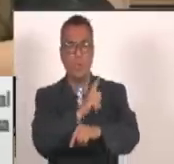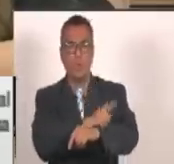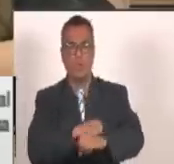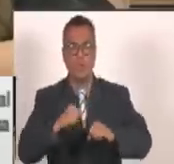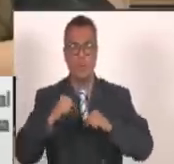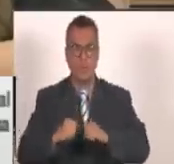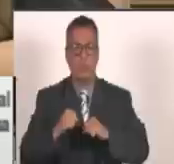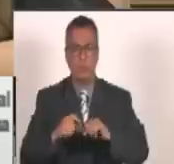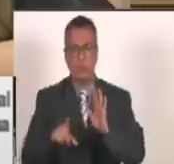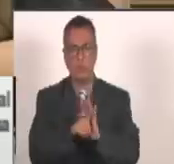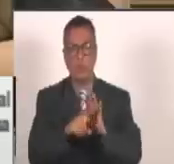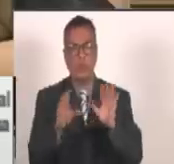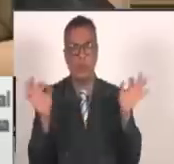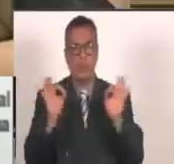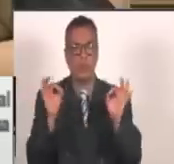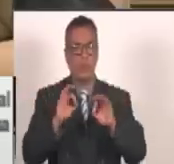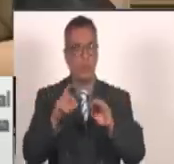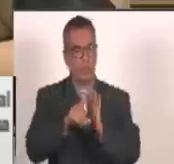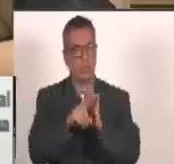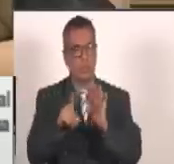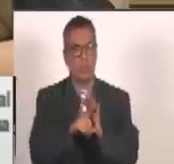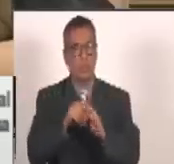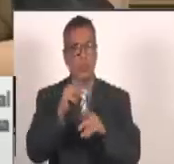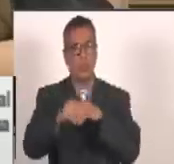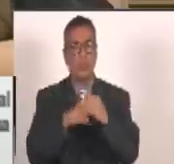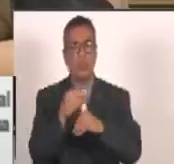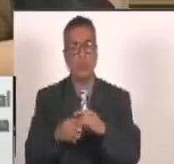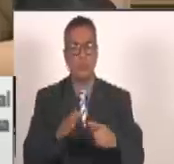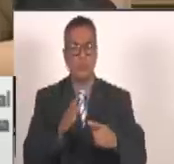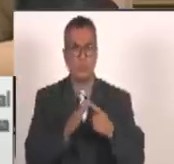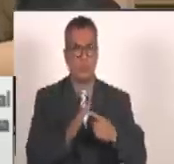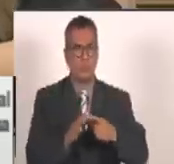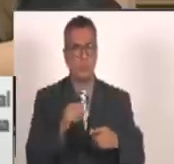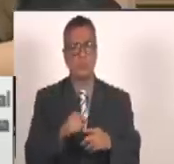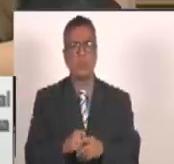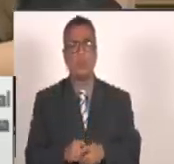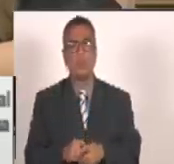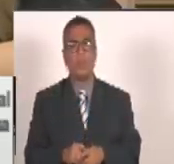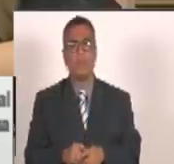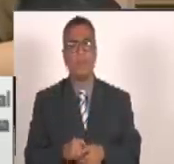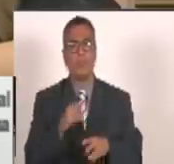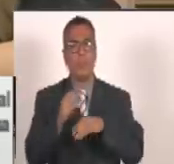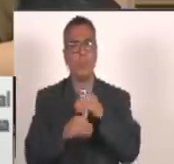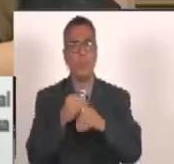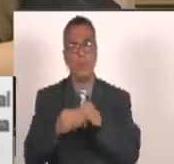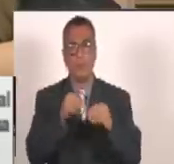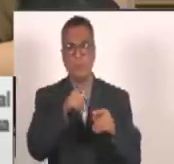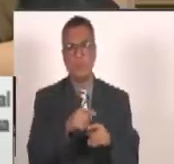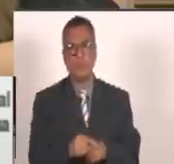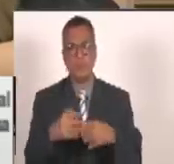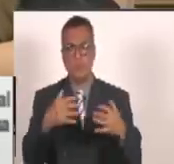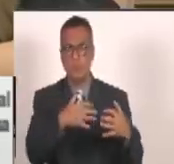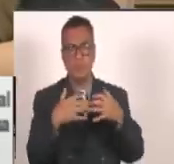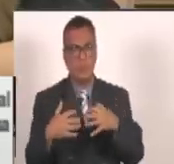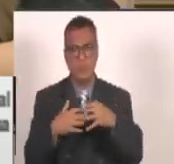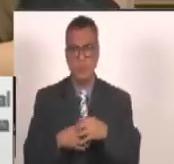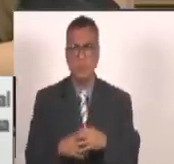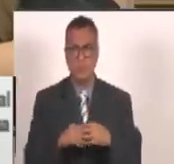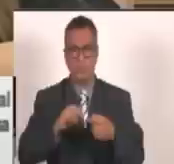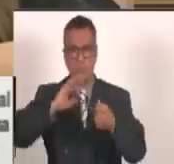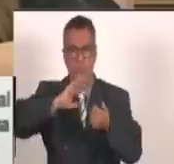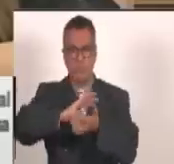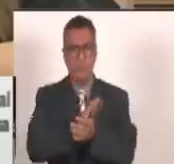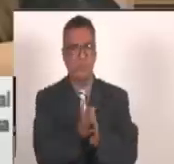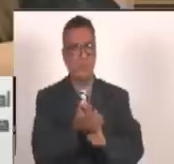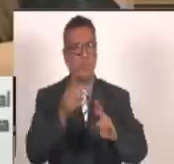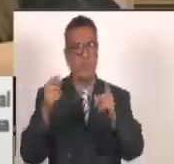la imposición ilegal y arbitraria de medidas coercitivas unilaterales como mecanismos de guerra para la